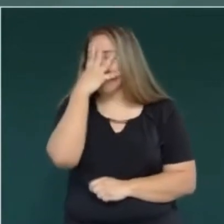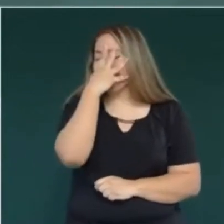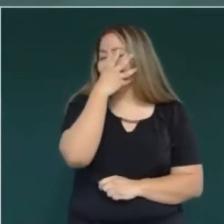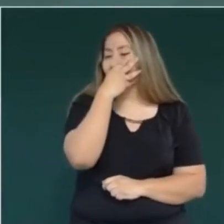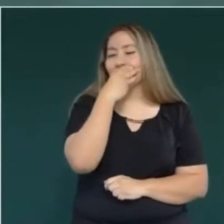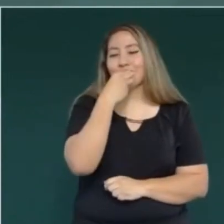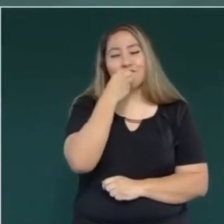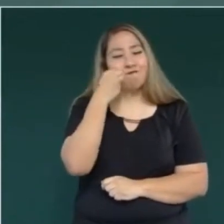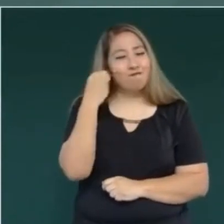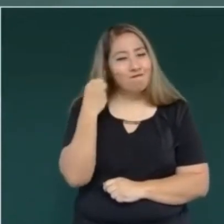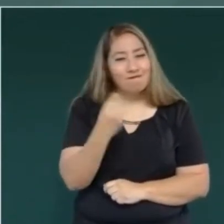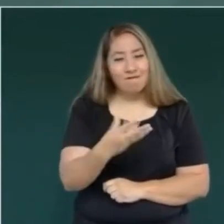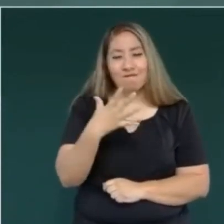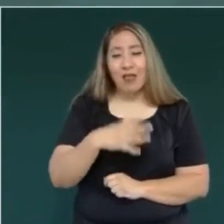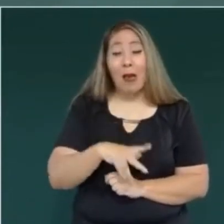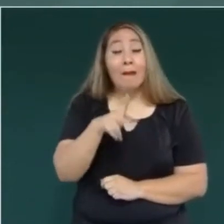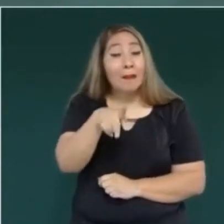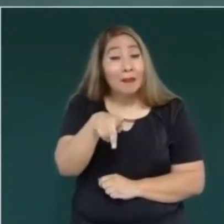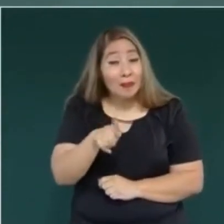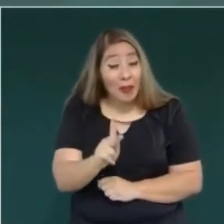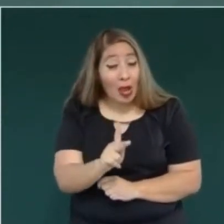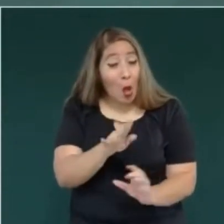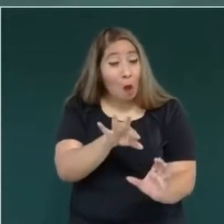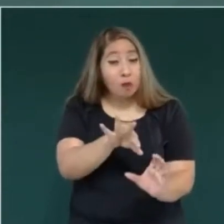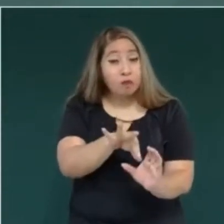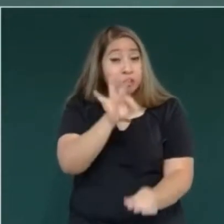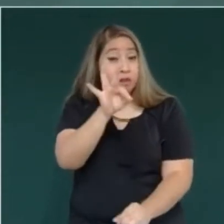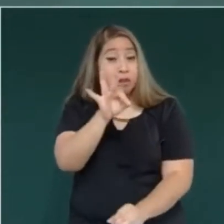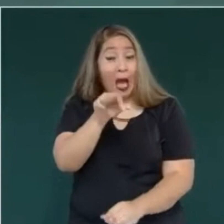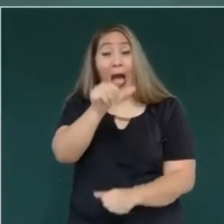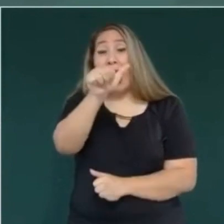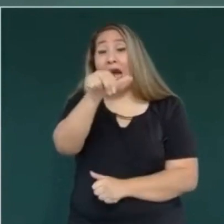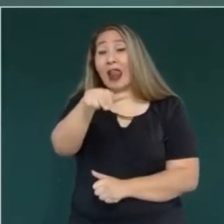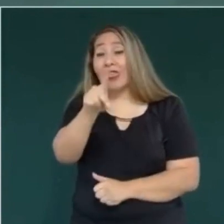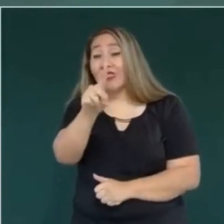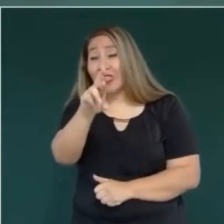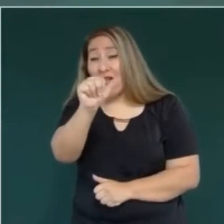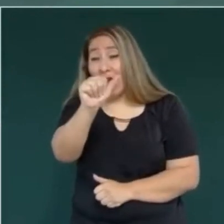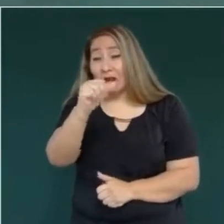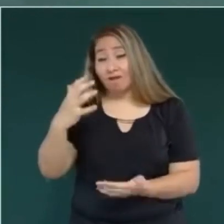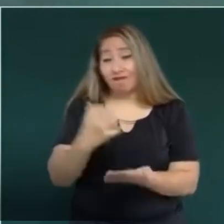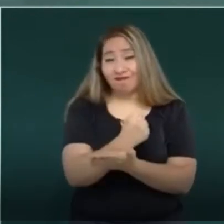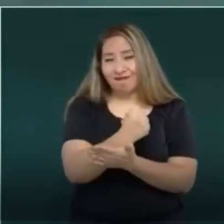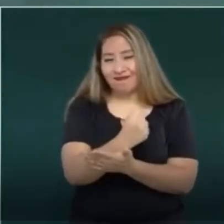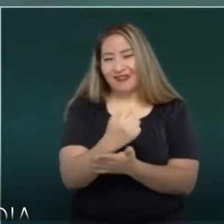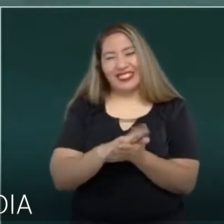bellas, pero Andrea